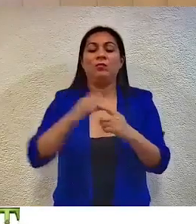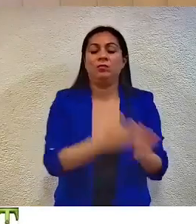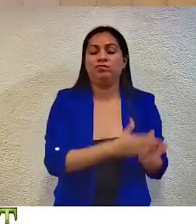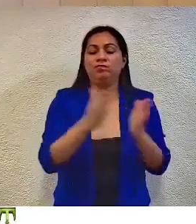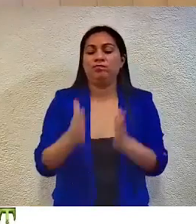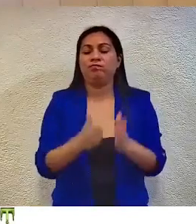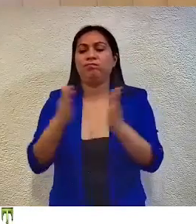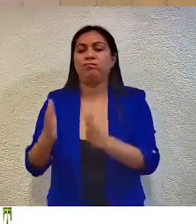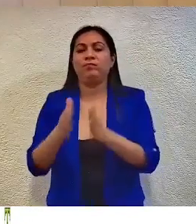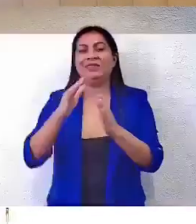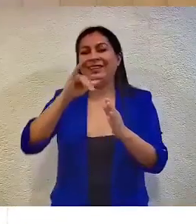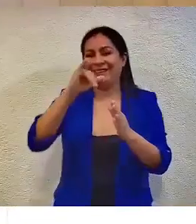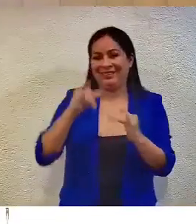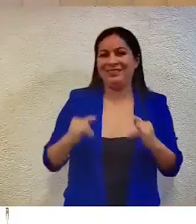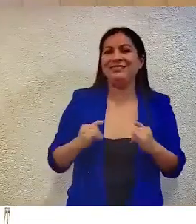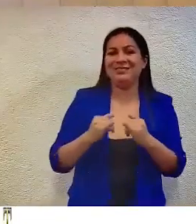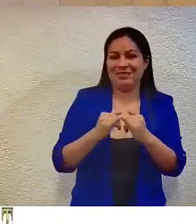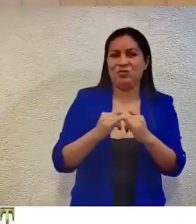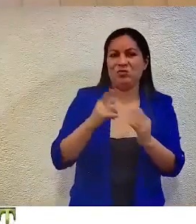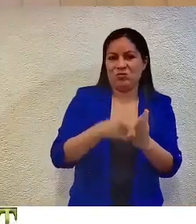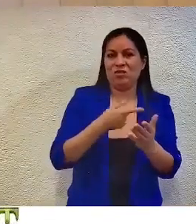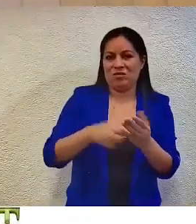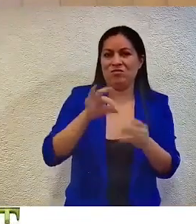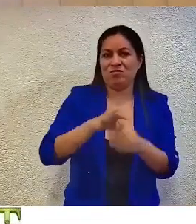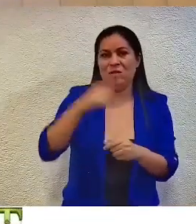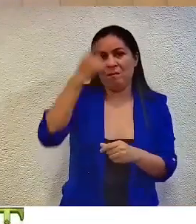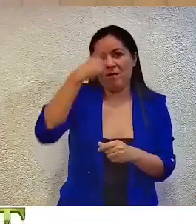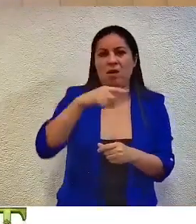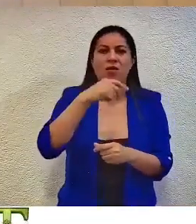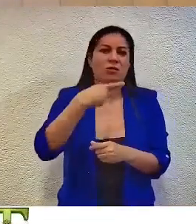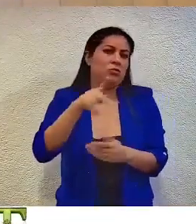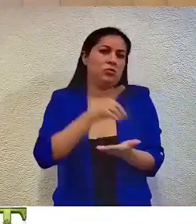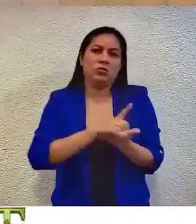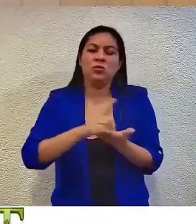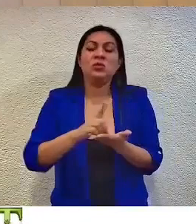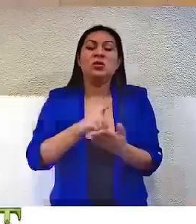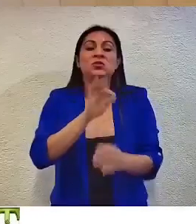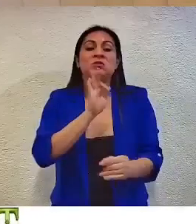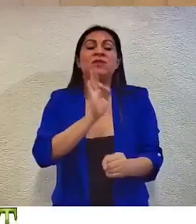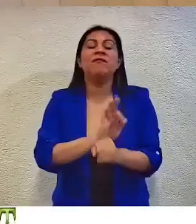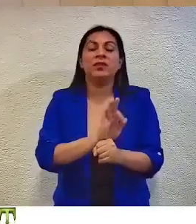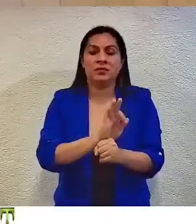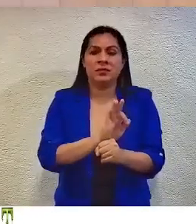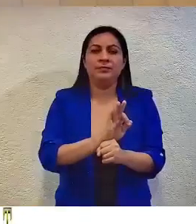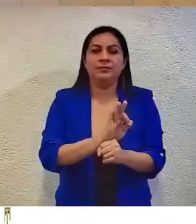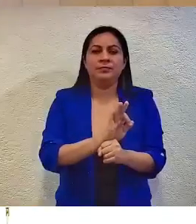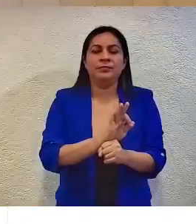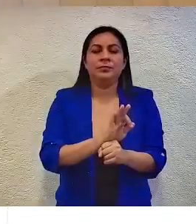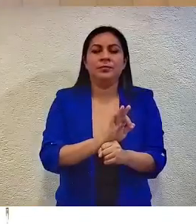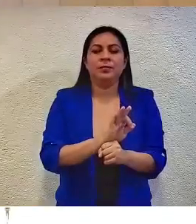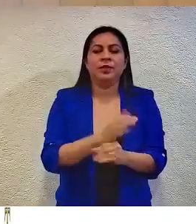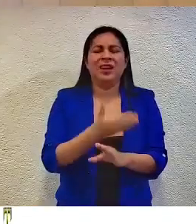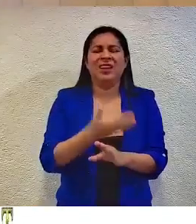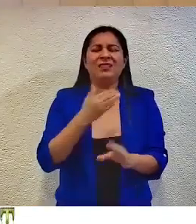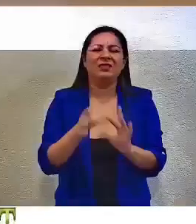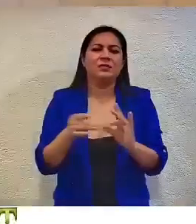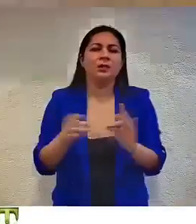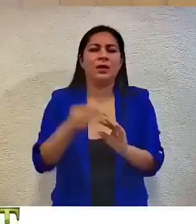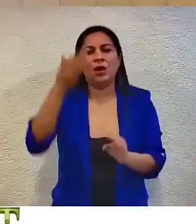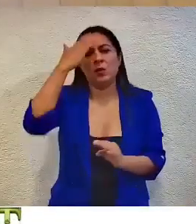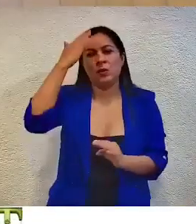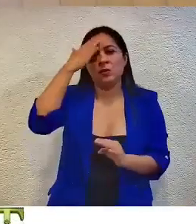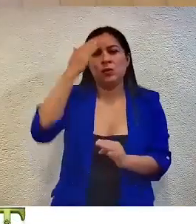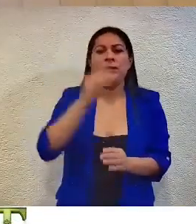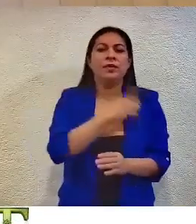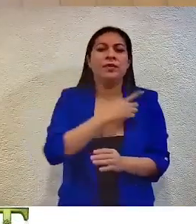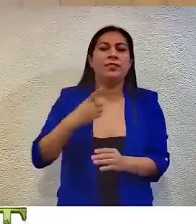del Instituto Electoral, para que en ejercicio de su derecho de audiencia y defensa, y hecho lo anterior, la autoridad responsable debió dictar